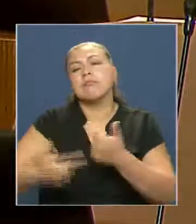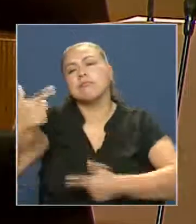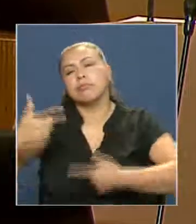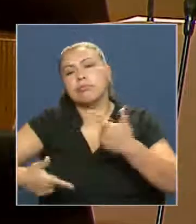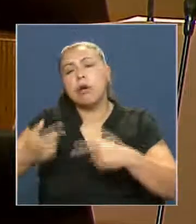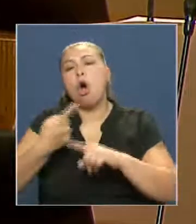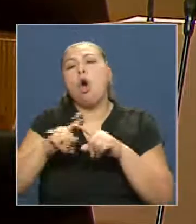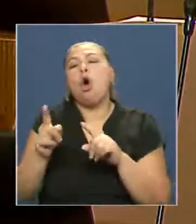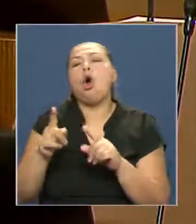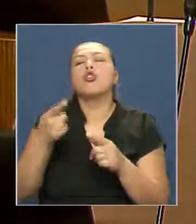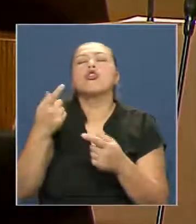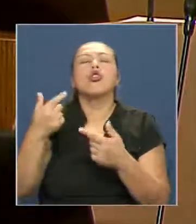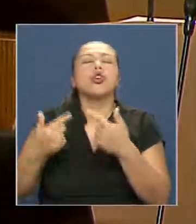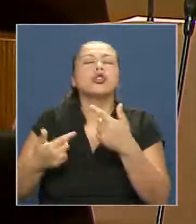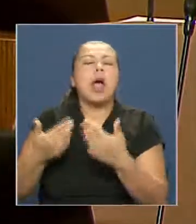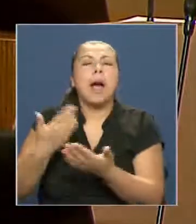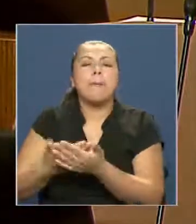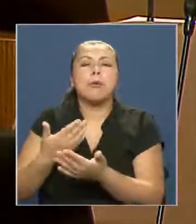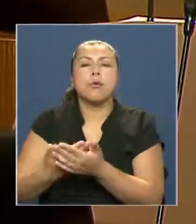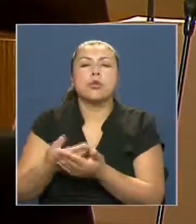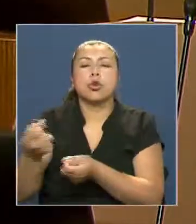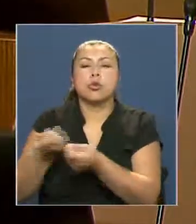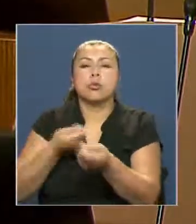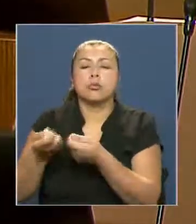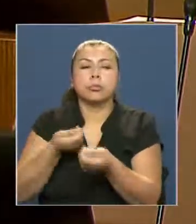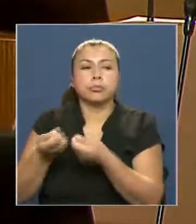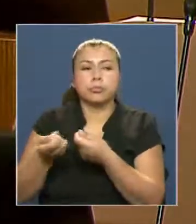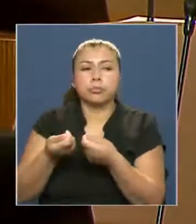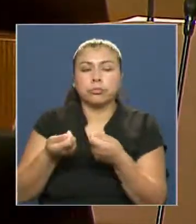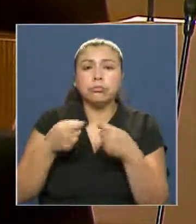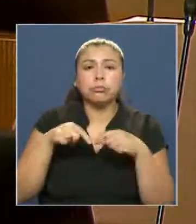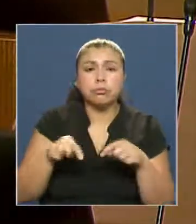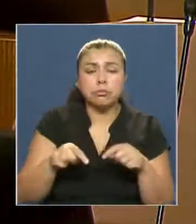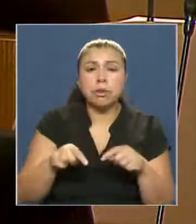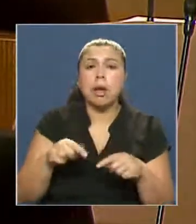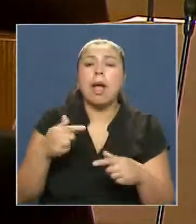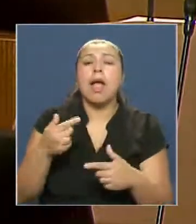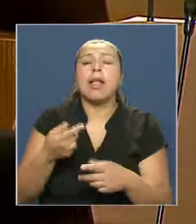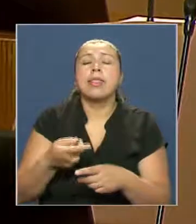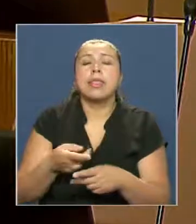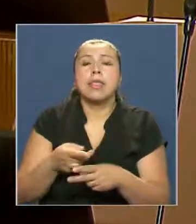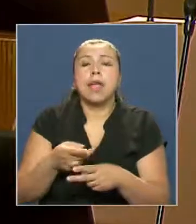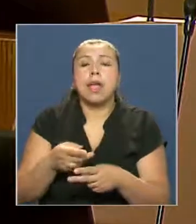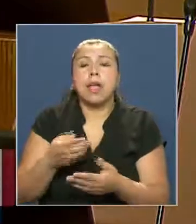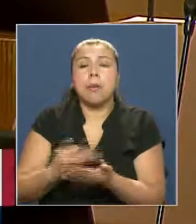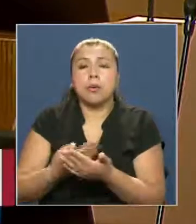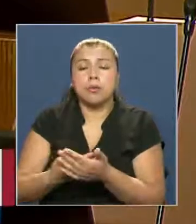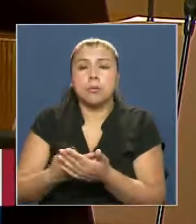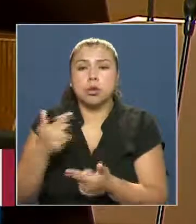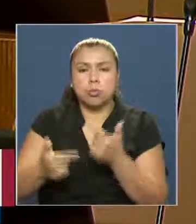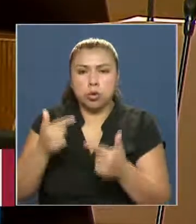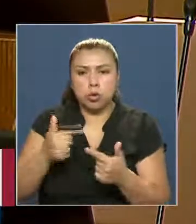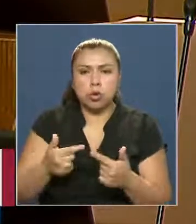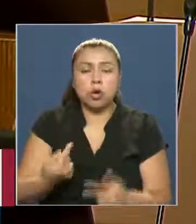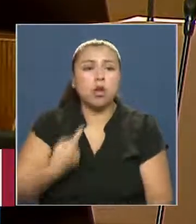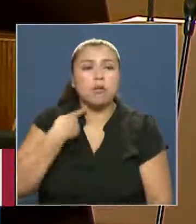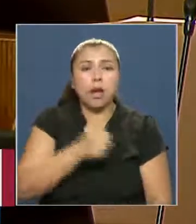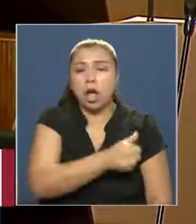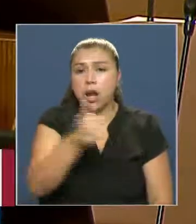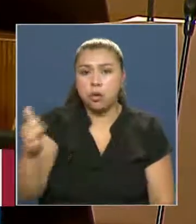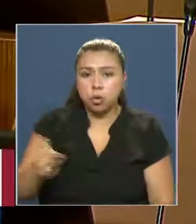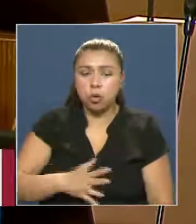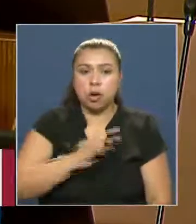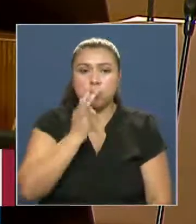sacando provecho económico, algunos que quieren sacar provechos políticos de una crisis que nos va a afectar a todos, principalmente a nuestros adultos mayores, presidenta. Muchas